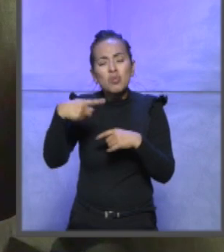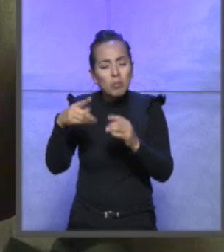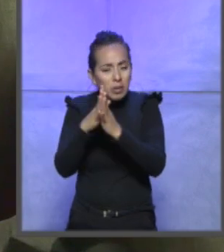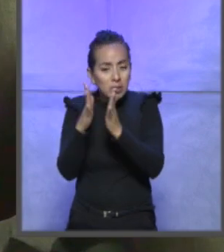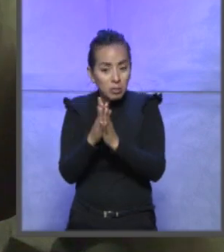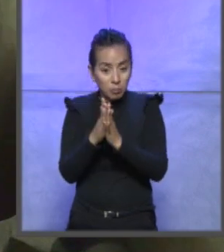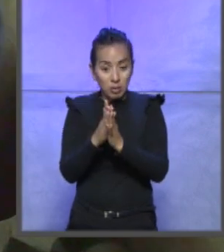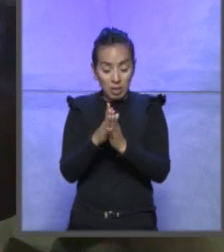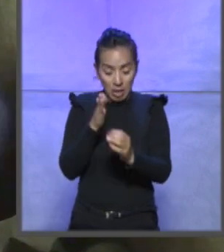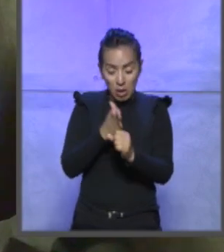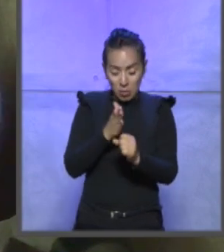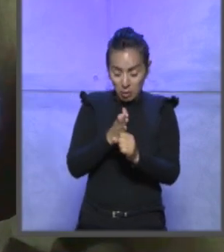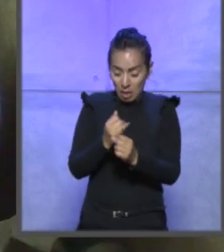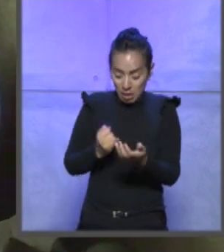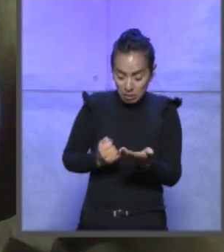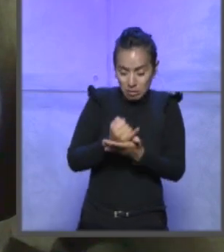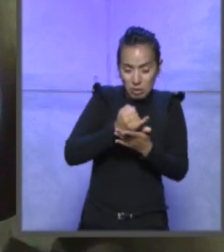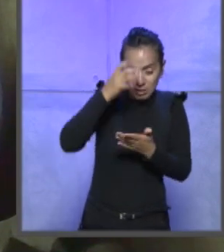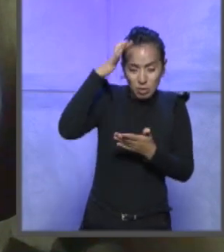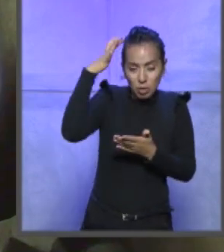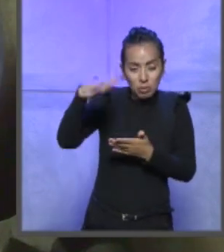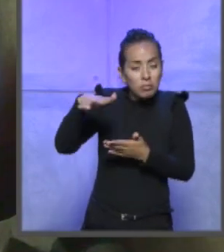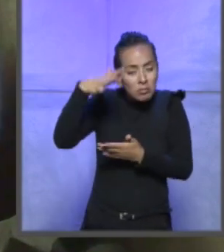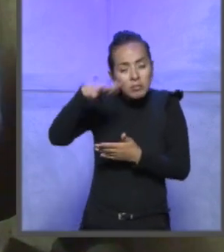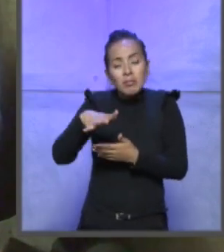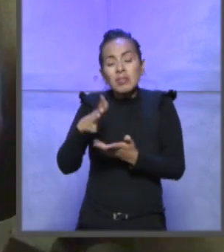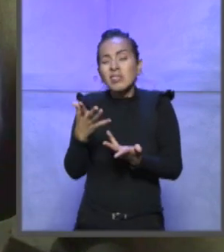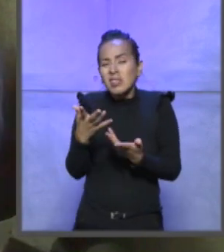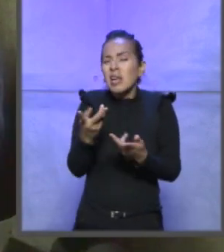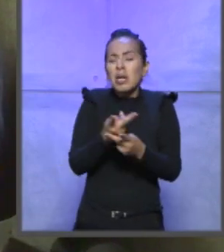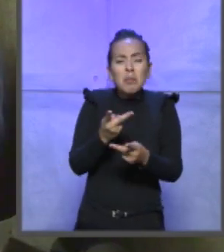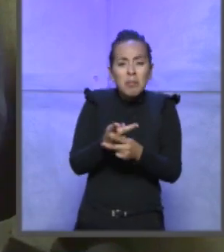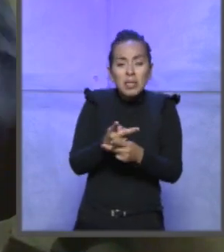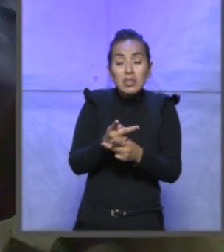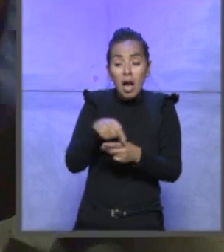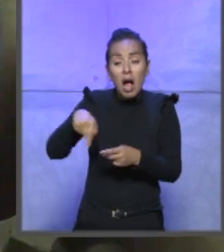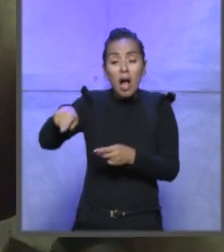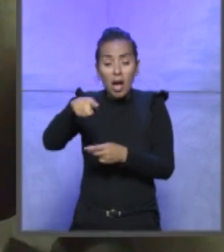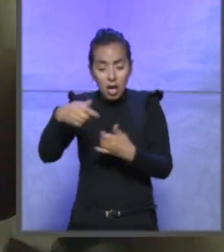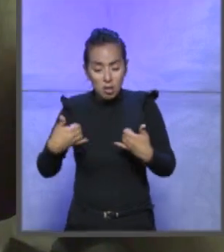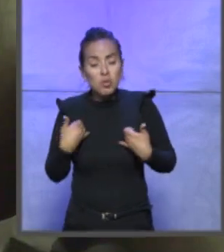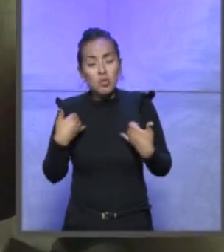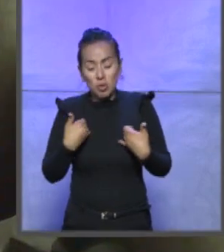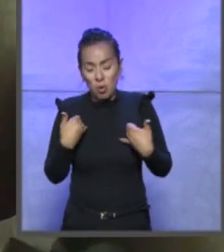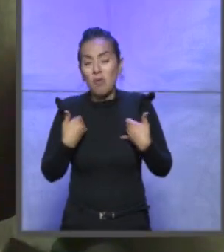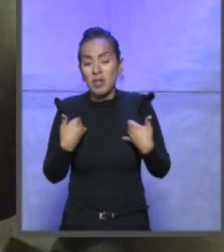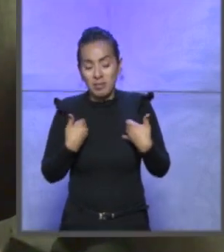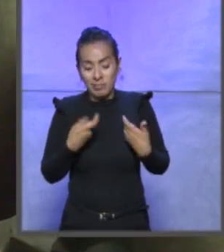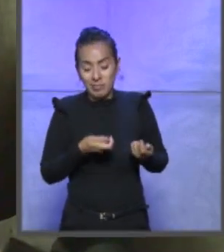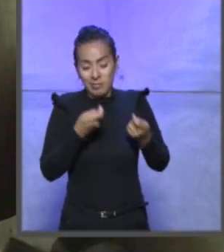que nosotros como adultos estamos tomando ahora, las consecuencias de esas decisiones las van a vivir todos ustedes,